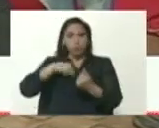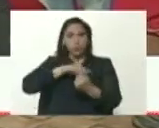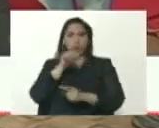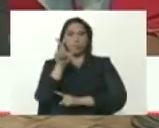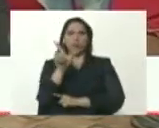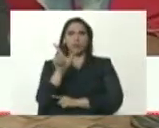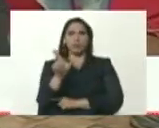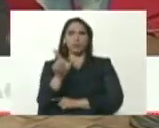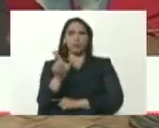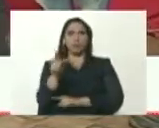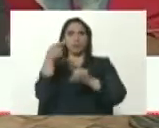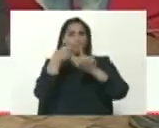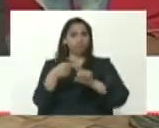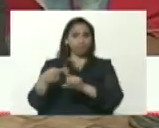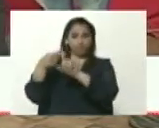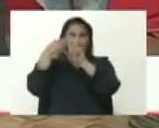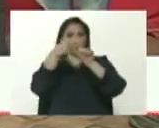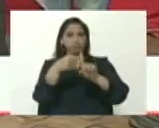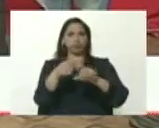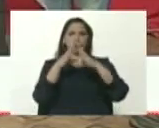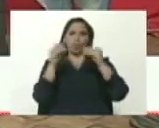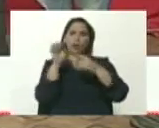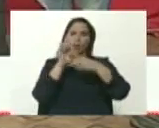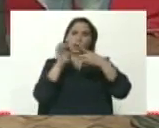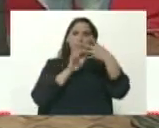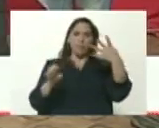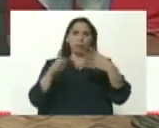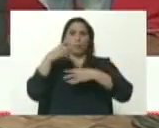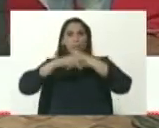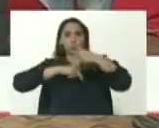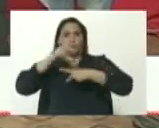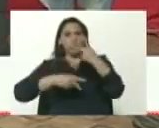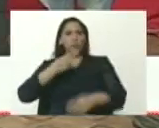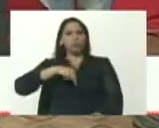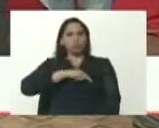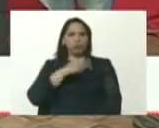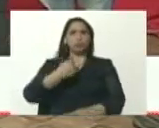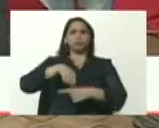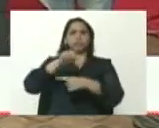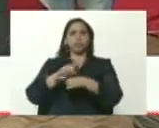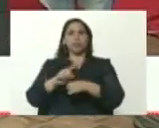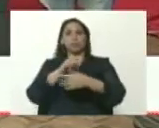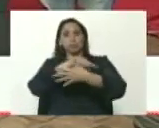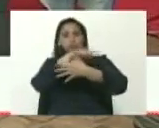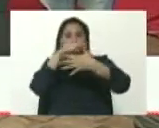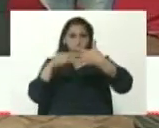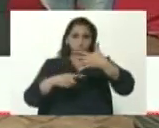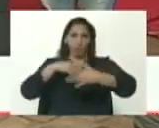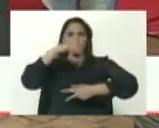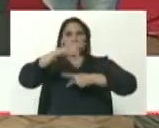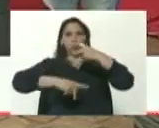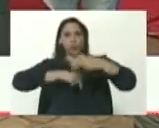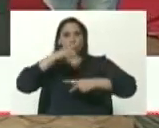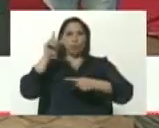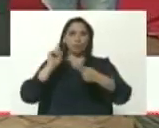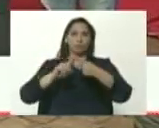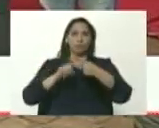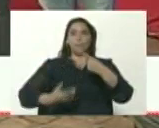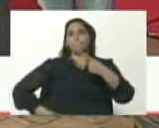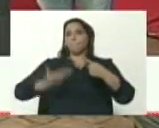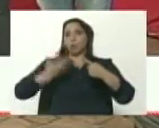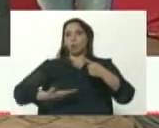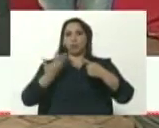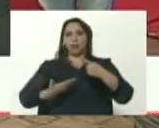está sumándose en todo el elemento productivo. Hemos priorizado 5 áreas de la producción, la más importante, el